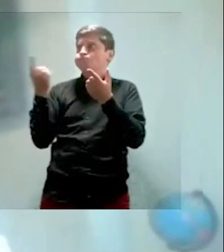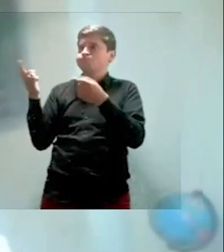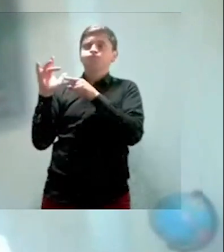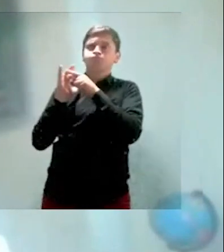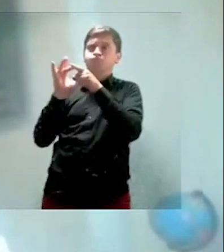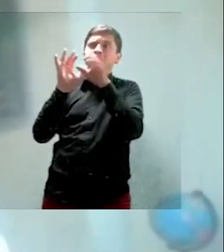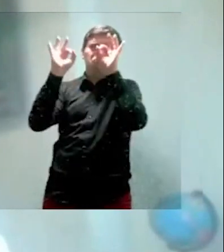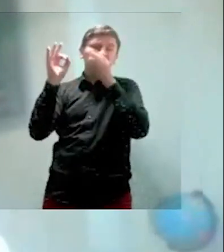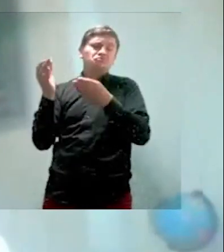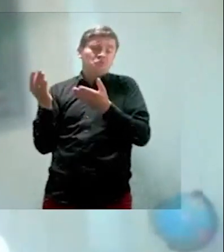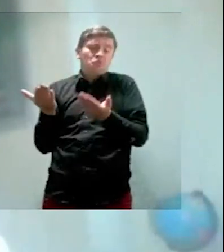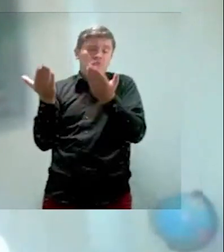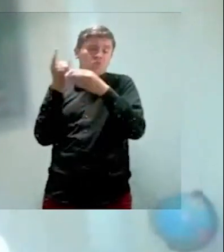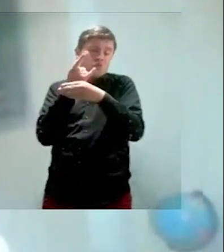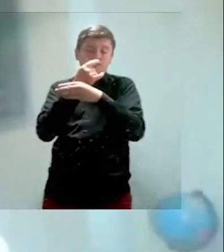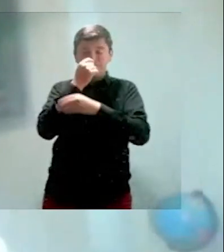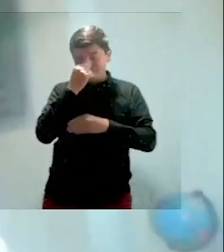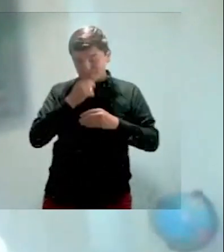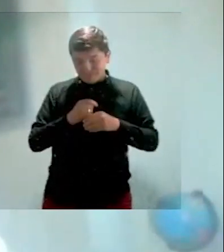unos test